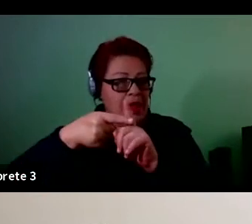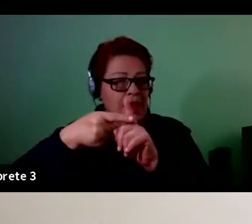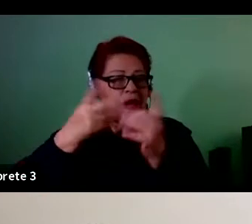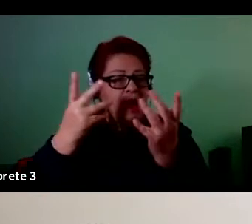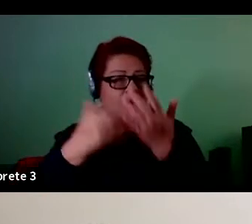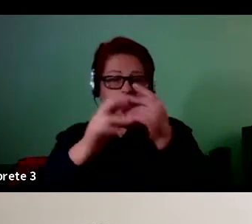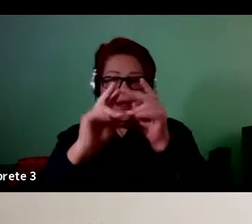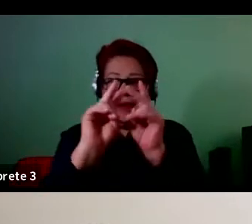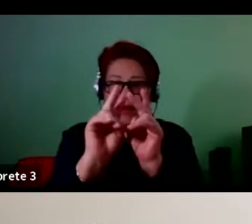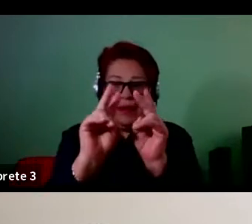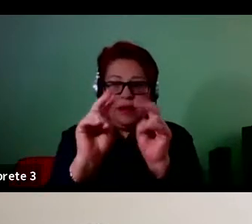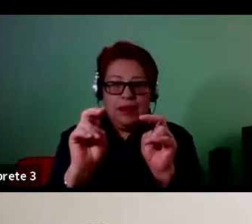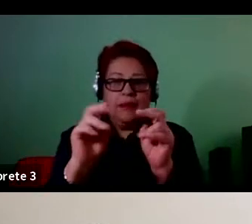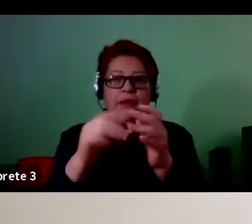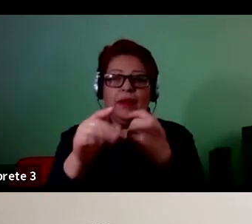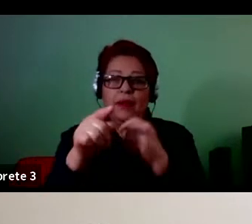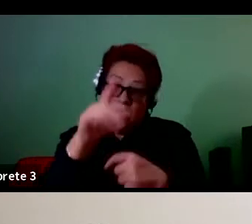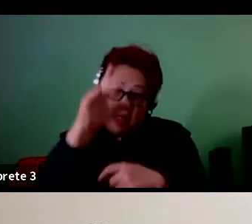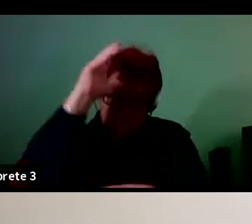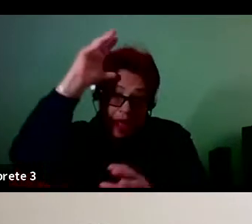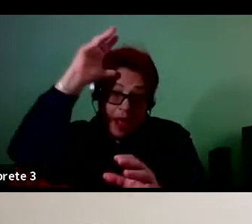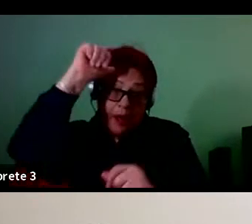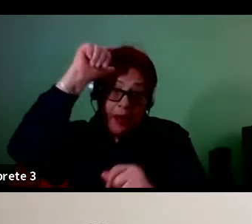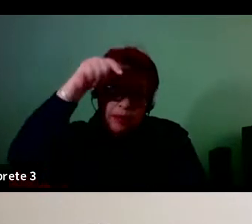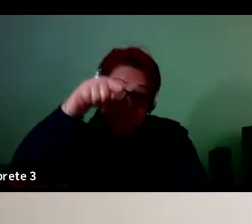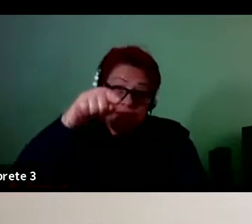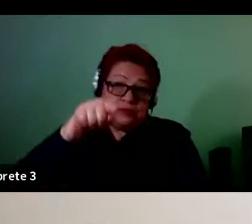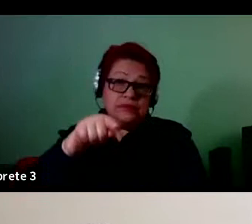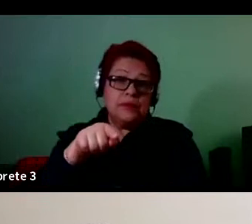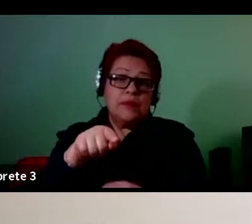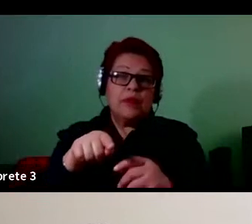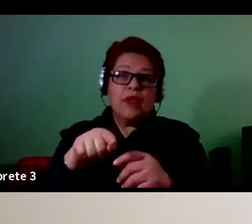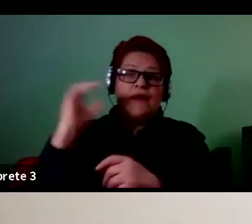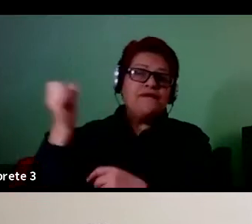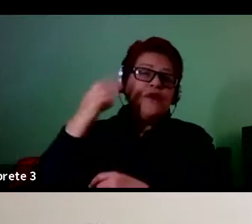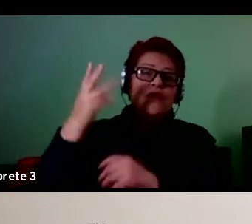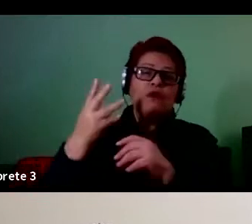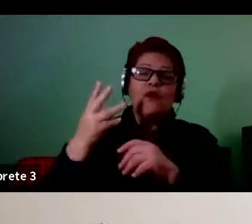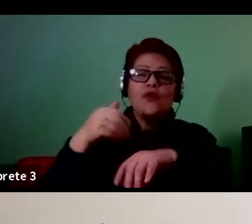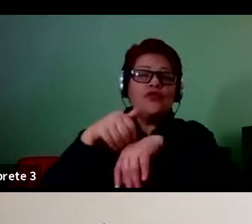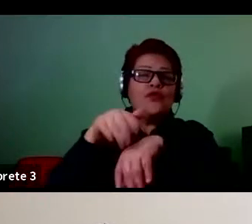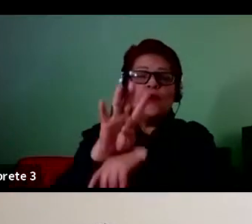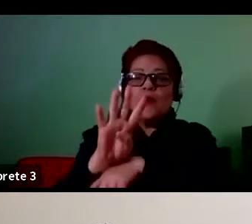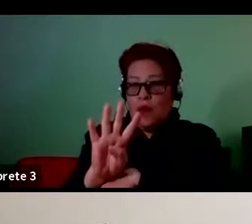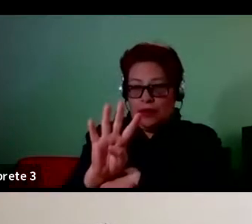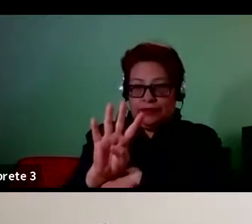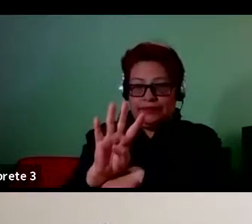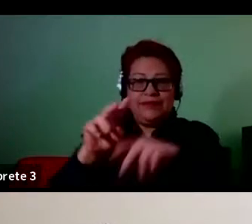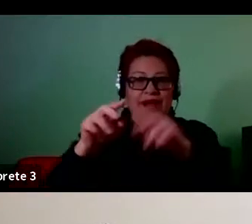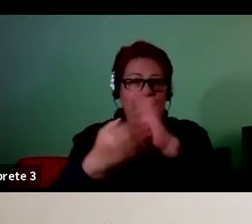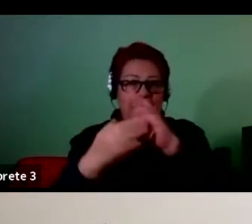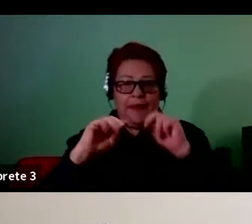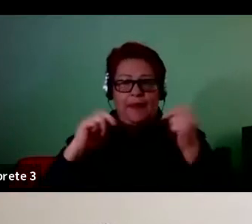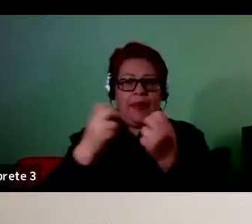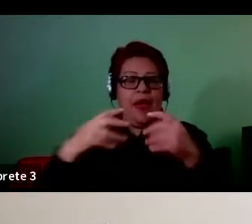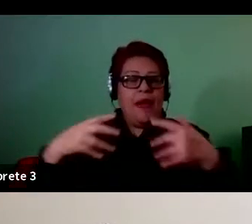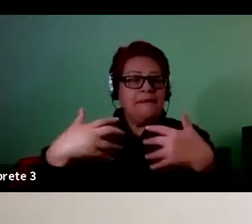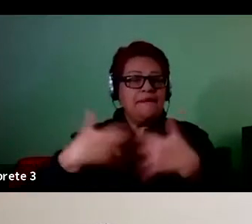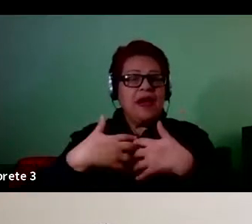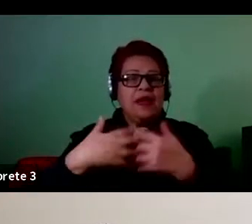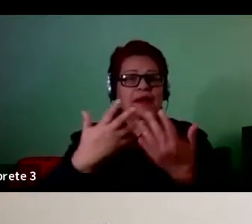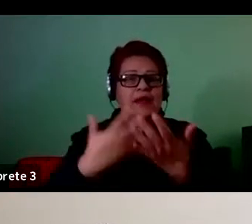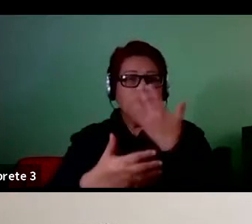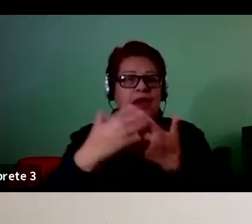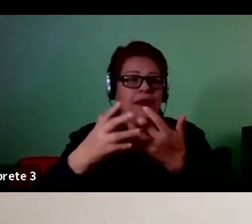relativa al tema, si está usted de acuerdo, en el foro 4, que es cuando estaríamos tratando mecanismos de participación